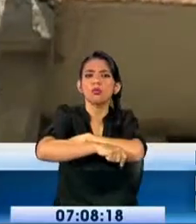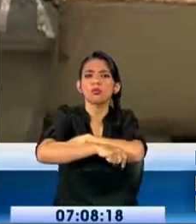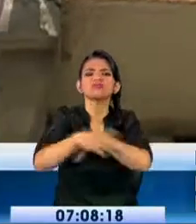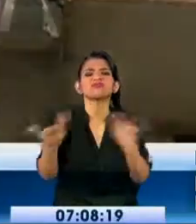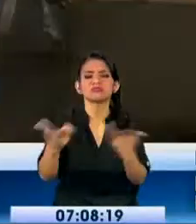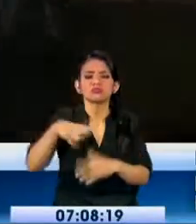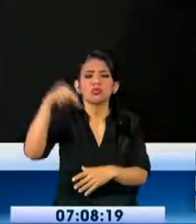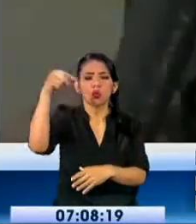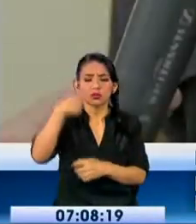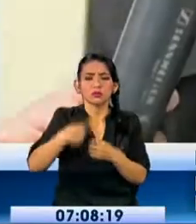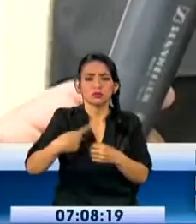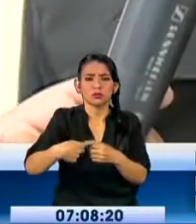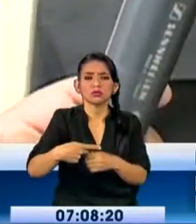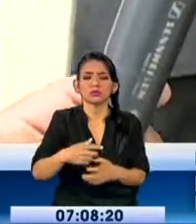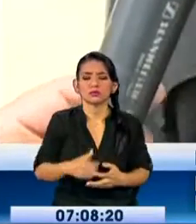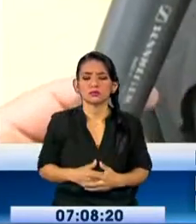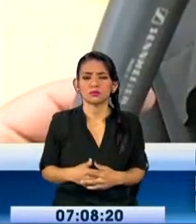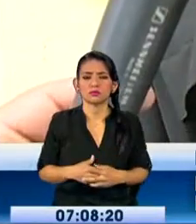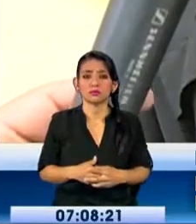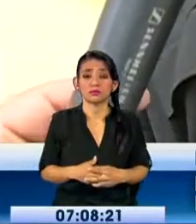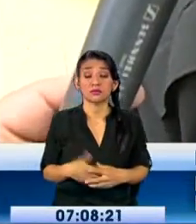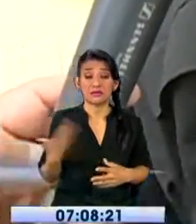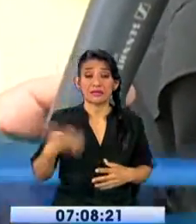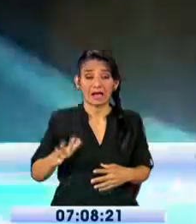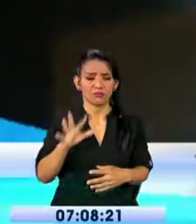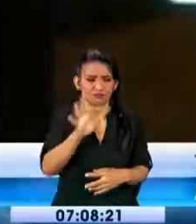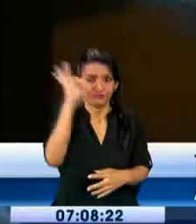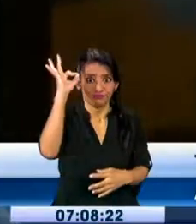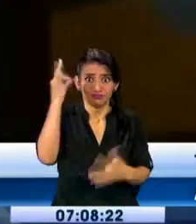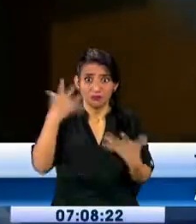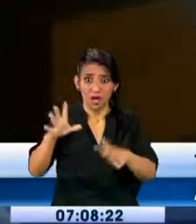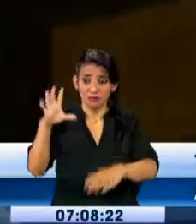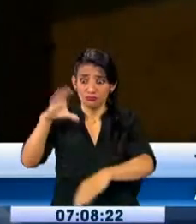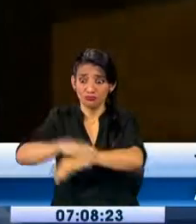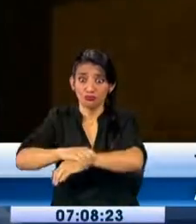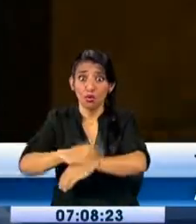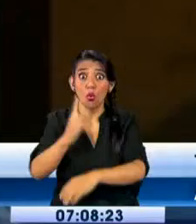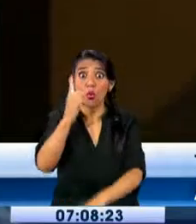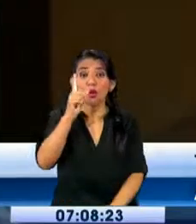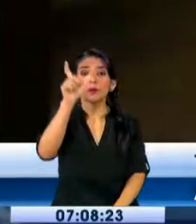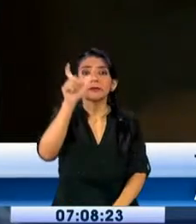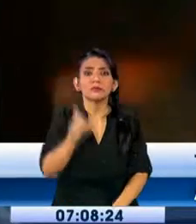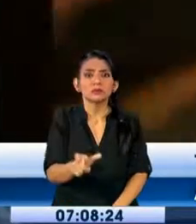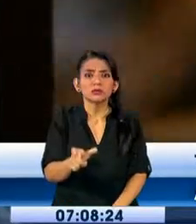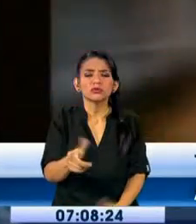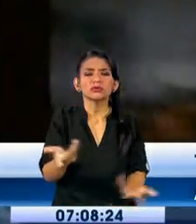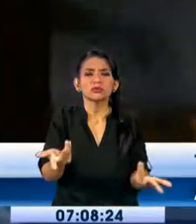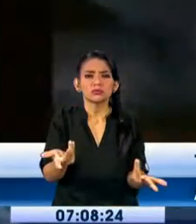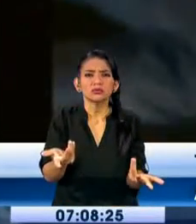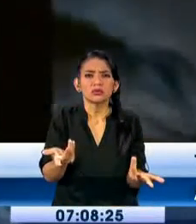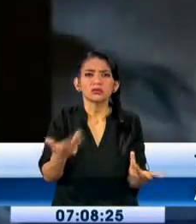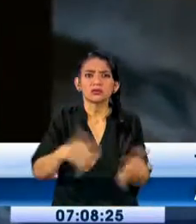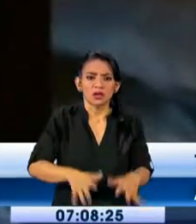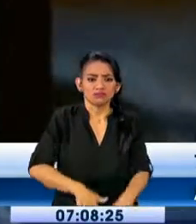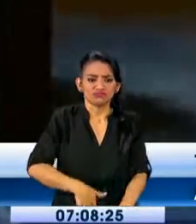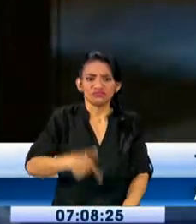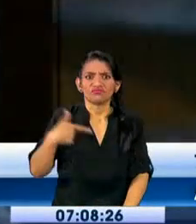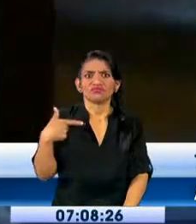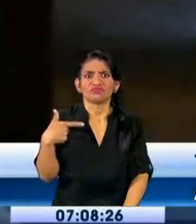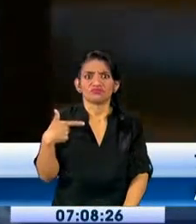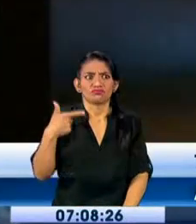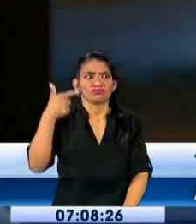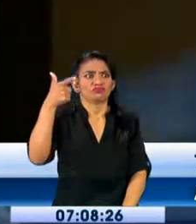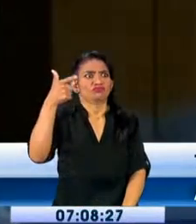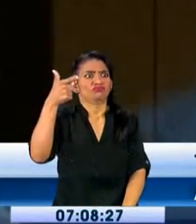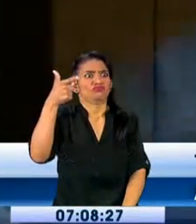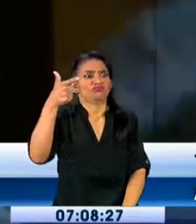el norte de la urbe. Al momento de la localización y aprehensión, uno de los ciudadanos procede a sacar su arma de fuego y a apuntar